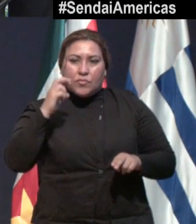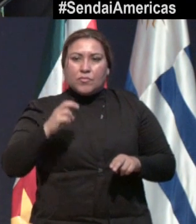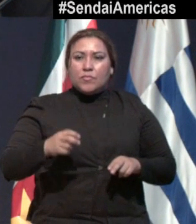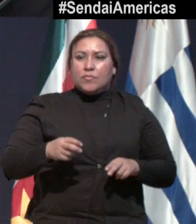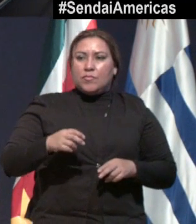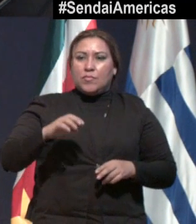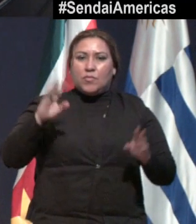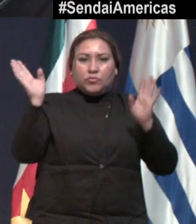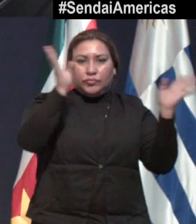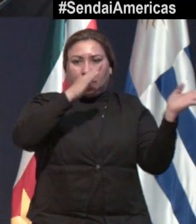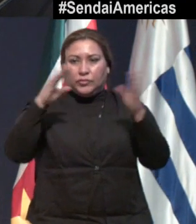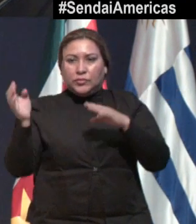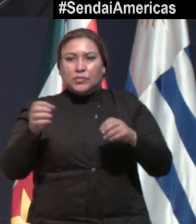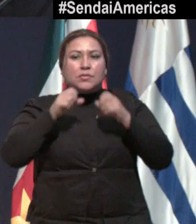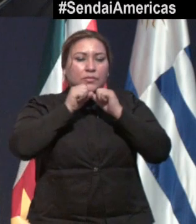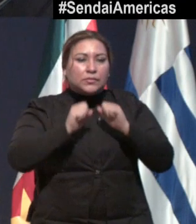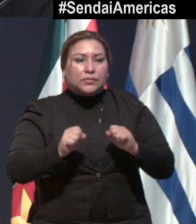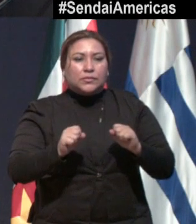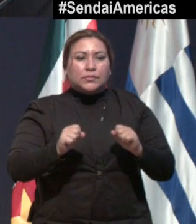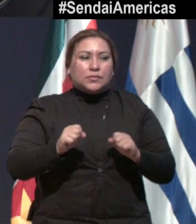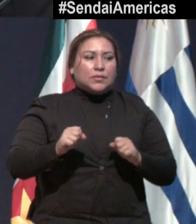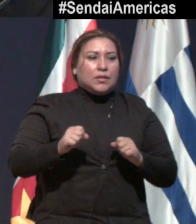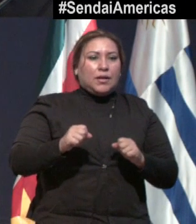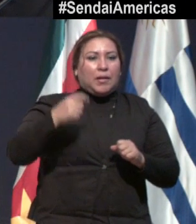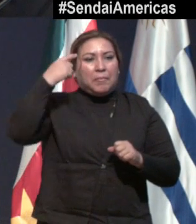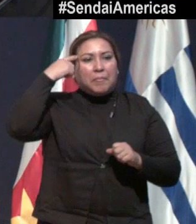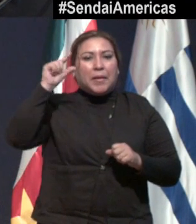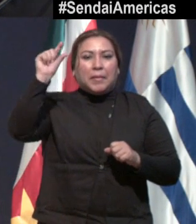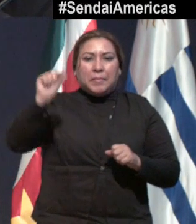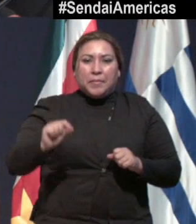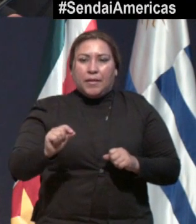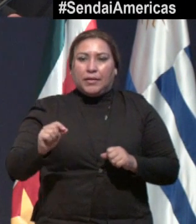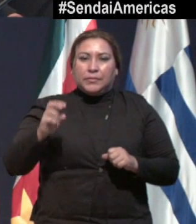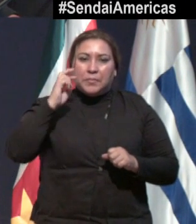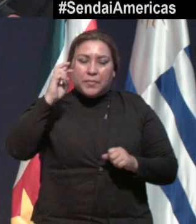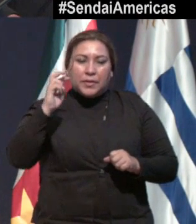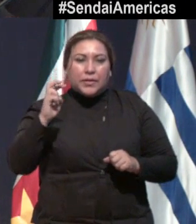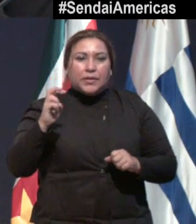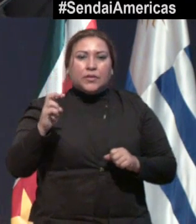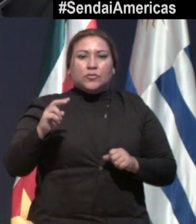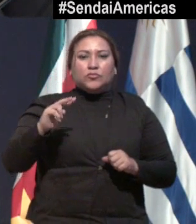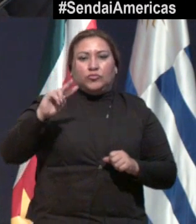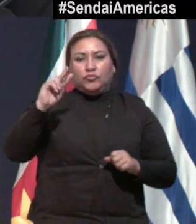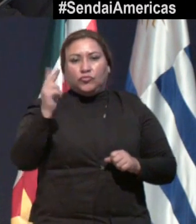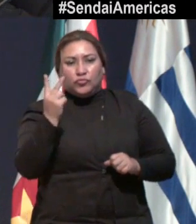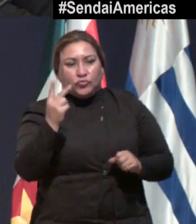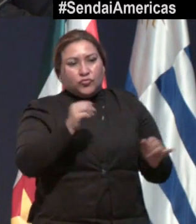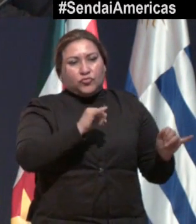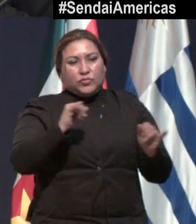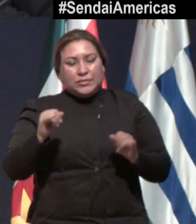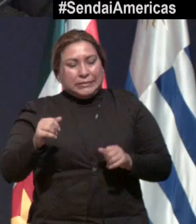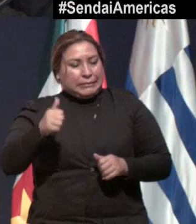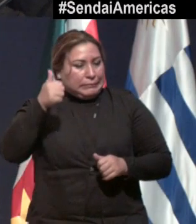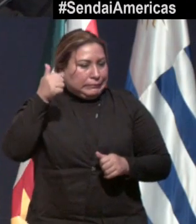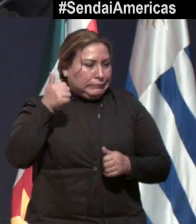Secretaría de la Plataforma Regional para la Reducción del Riesgo de Desastres en las Américas, unos 2 días muy fructíferos de